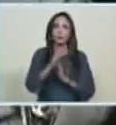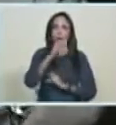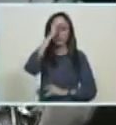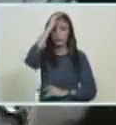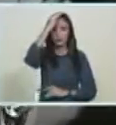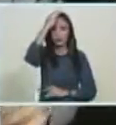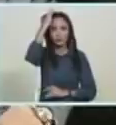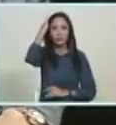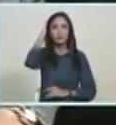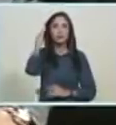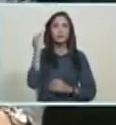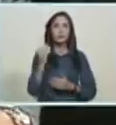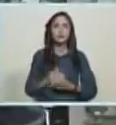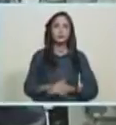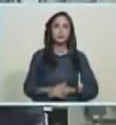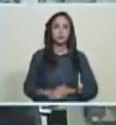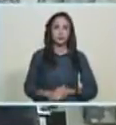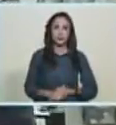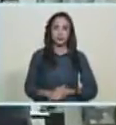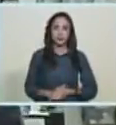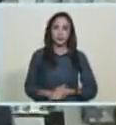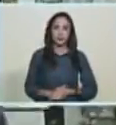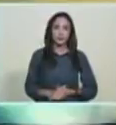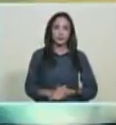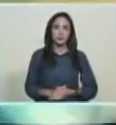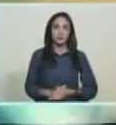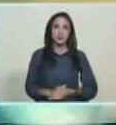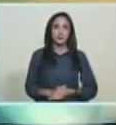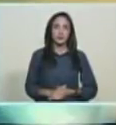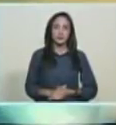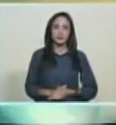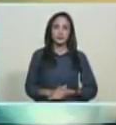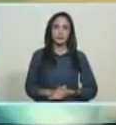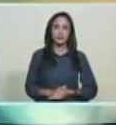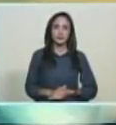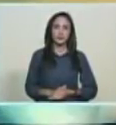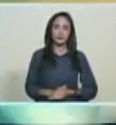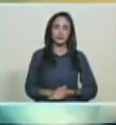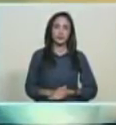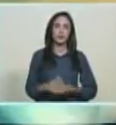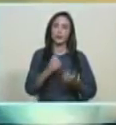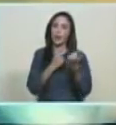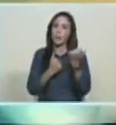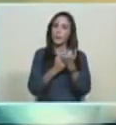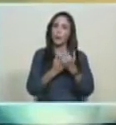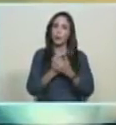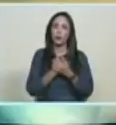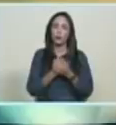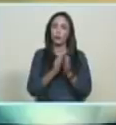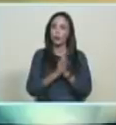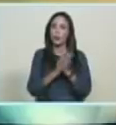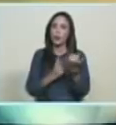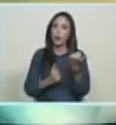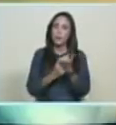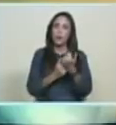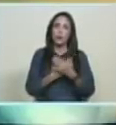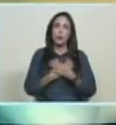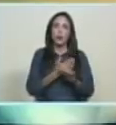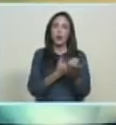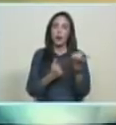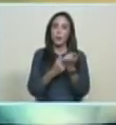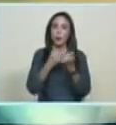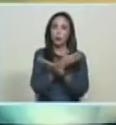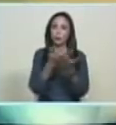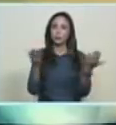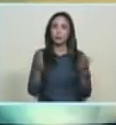a la batalla, aunque usted está ya inmerso internamente. Pido todo el apoyo, Tarek El Aissami,